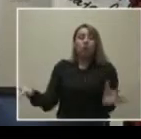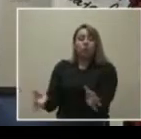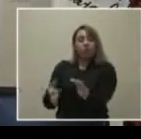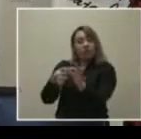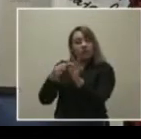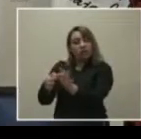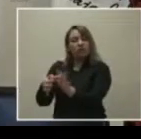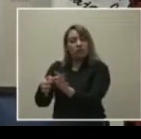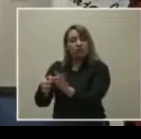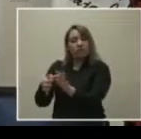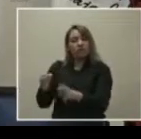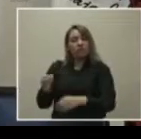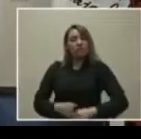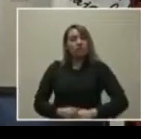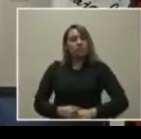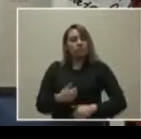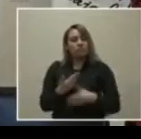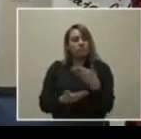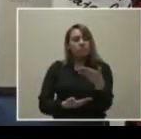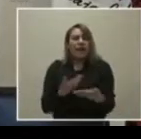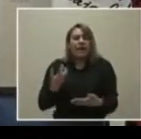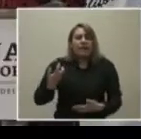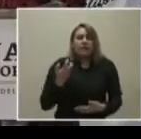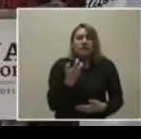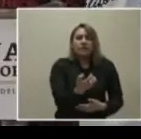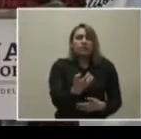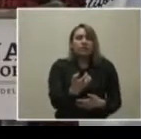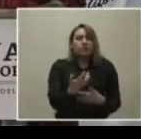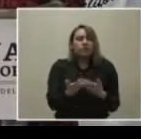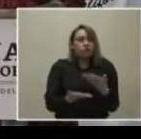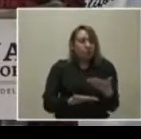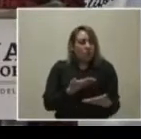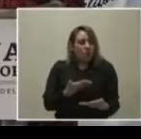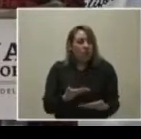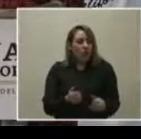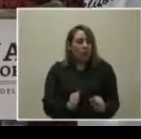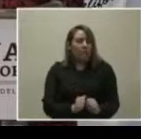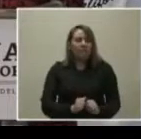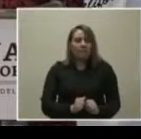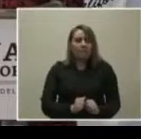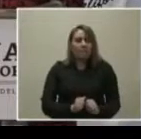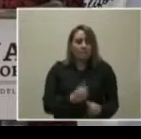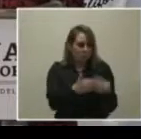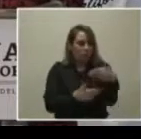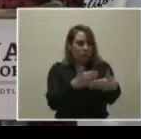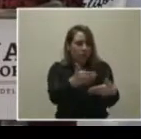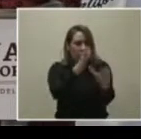permanente, de tal suerte que el mecanismo, como se acordó,